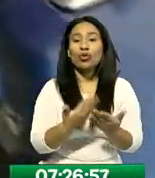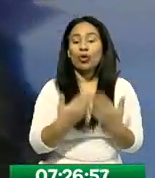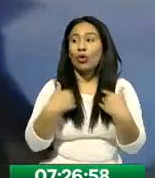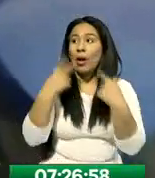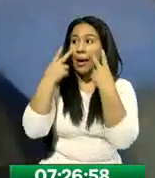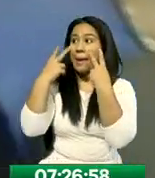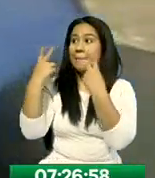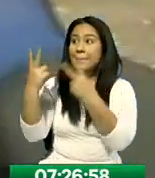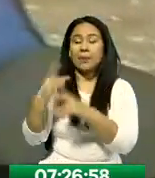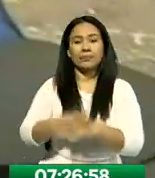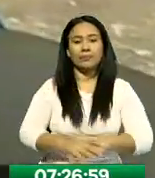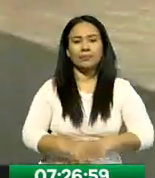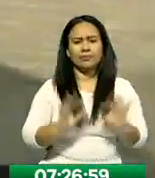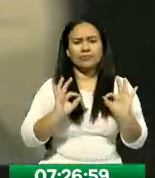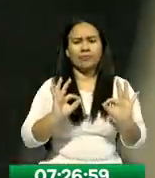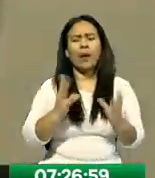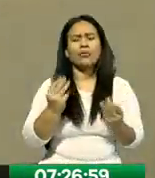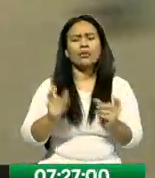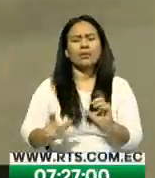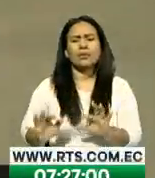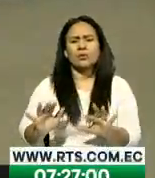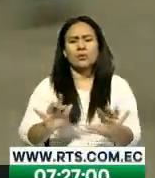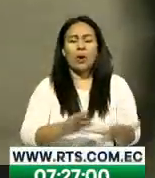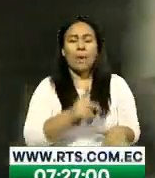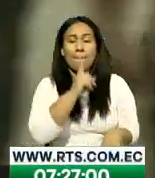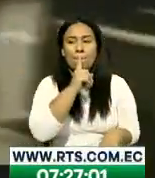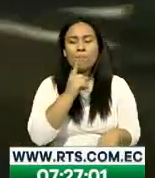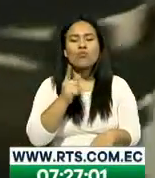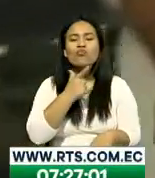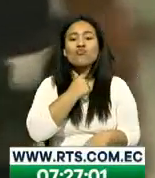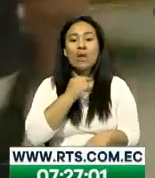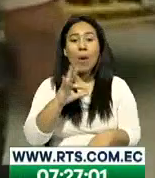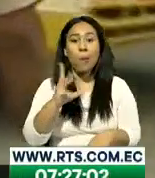herramienta predilecta por parte de los delincuentes. Tenemos